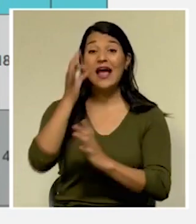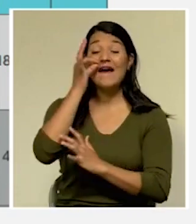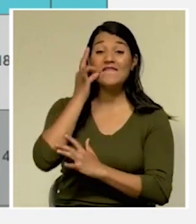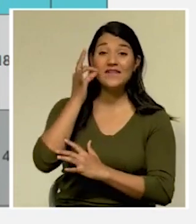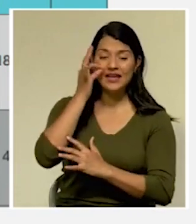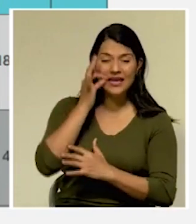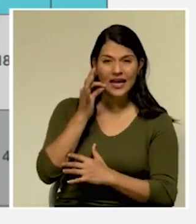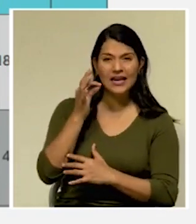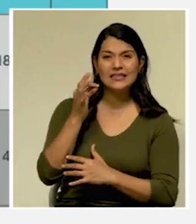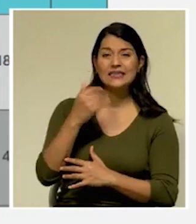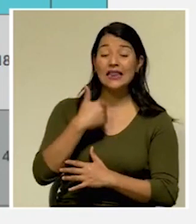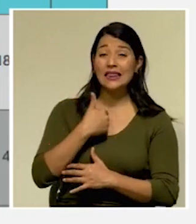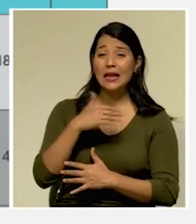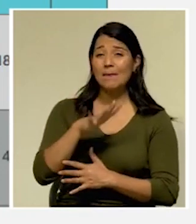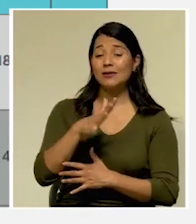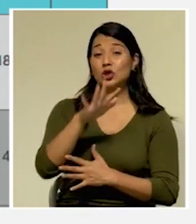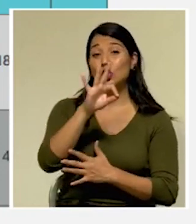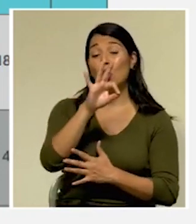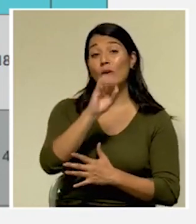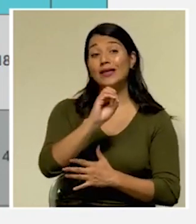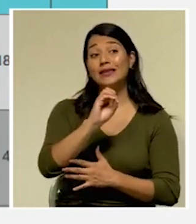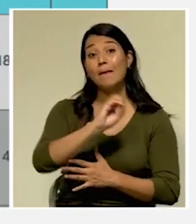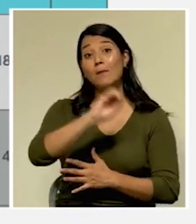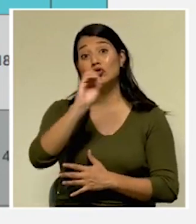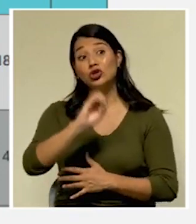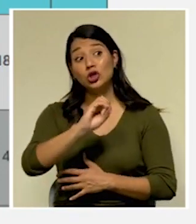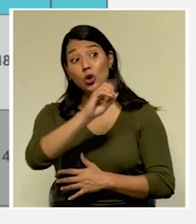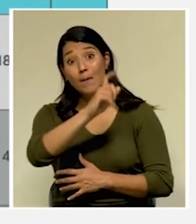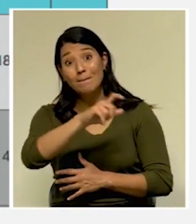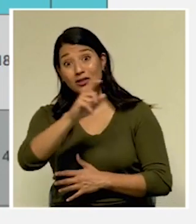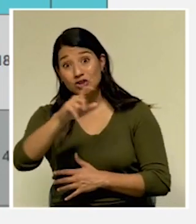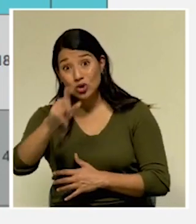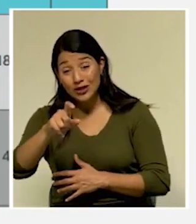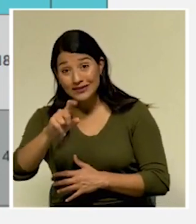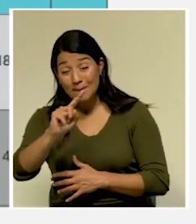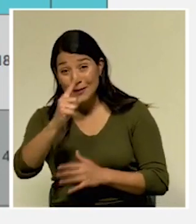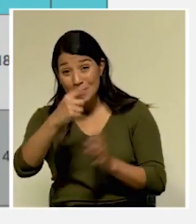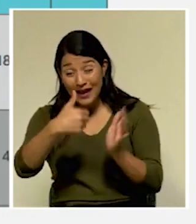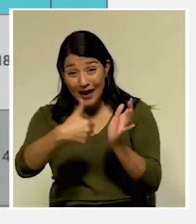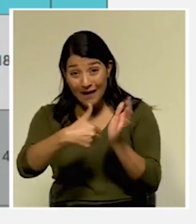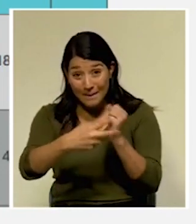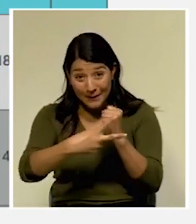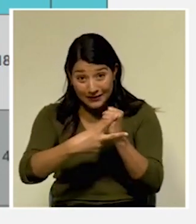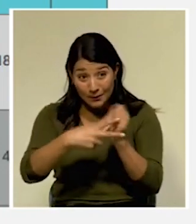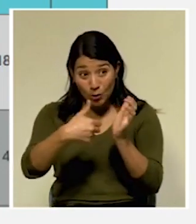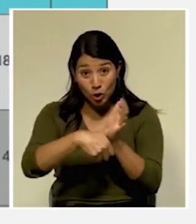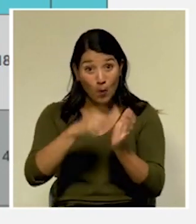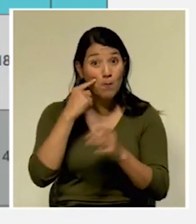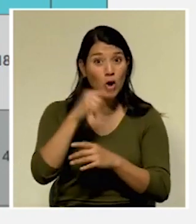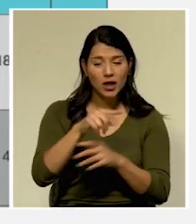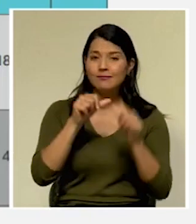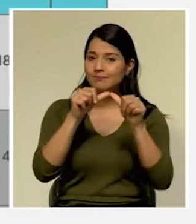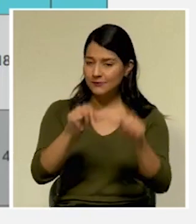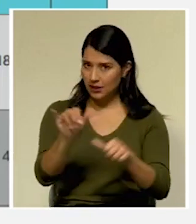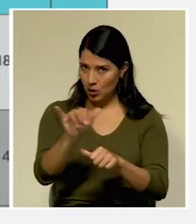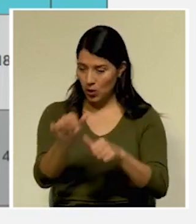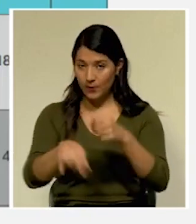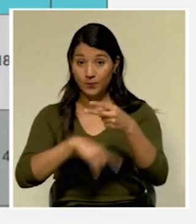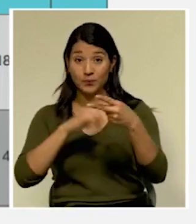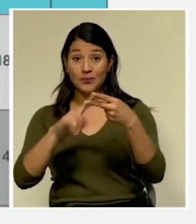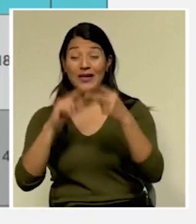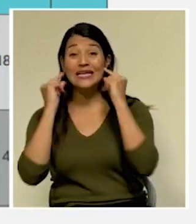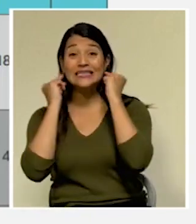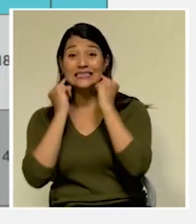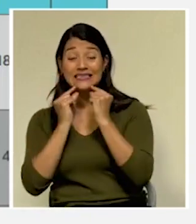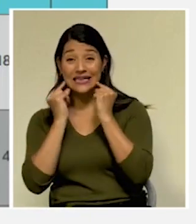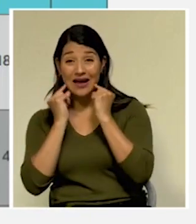concentra aproximadamente el 90% de la gente que votó por él en primera ronda. En el caso de Rodrigo Chávez, también hay una